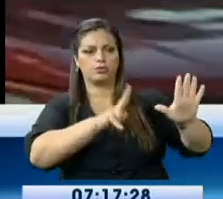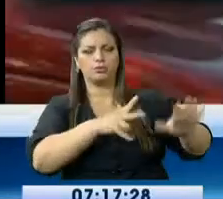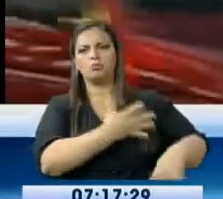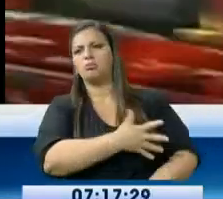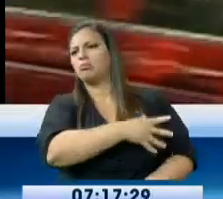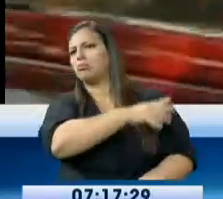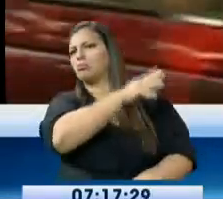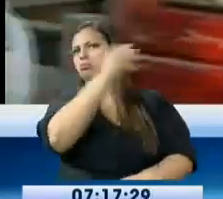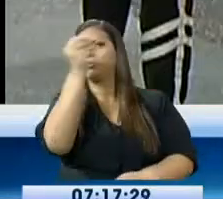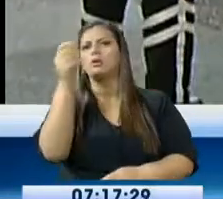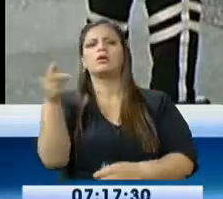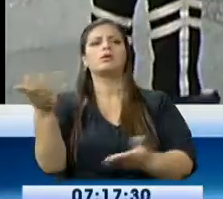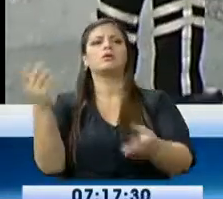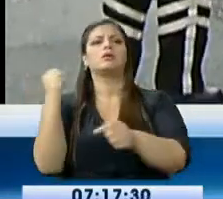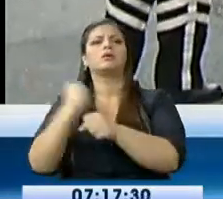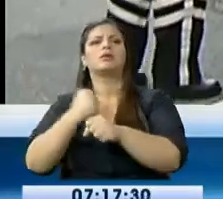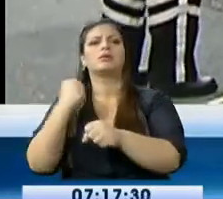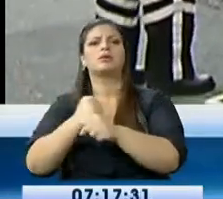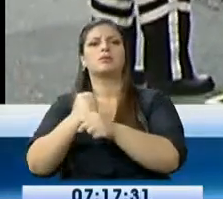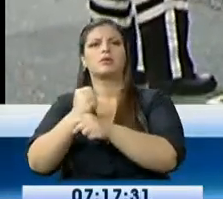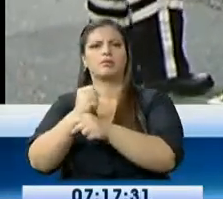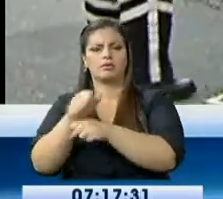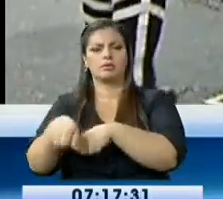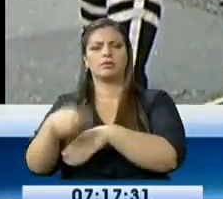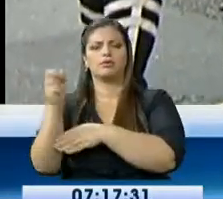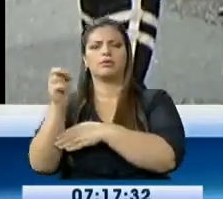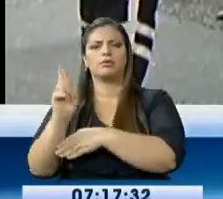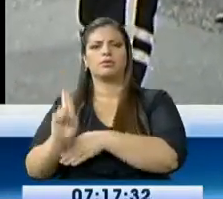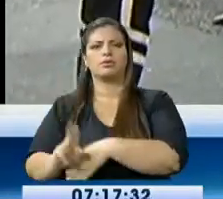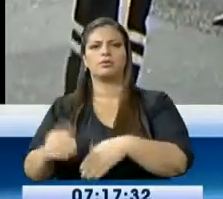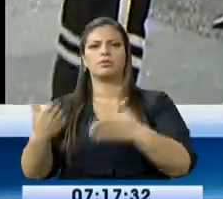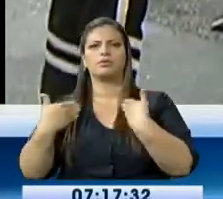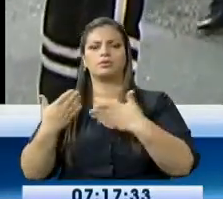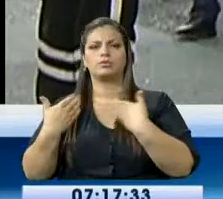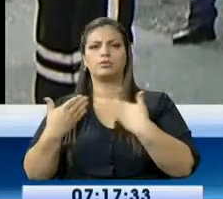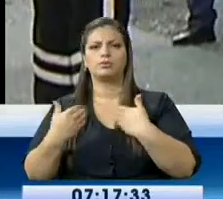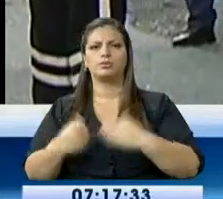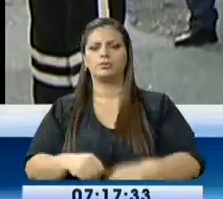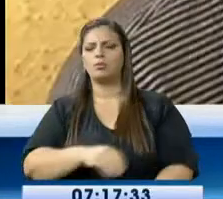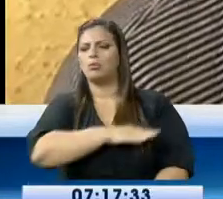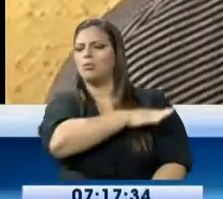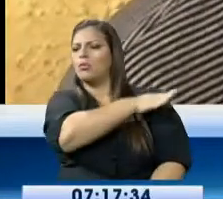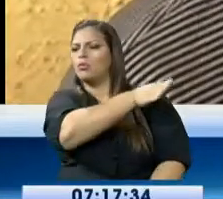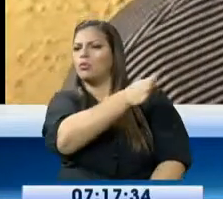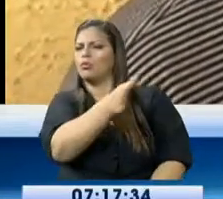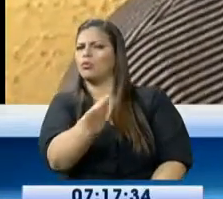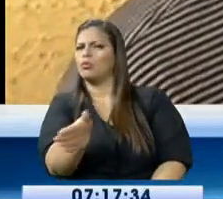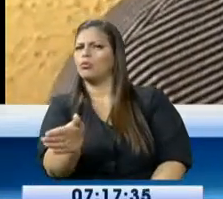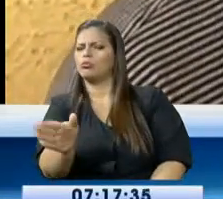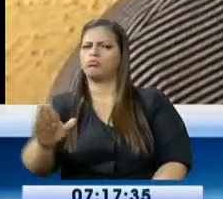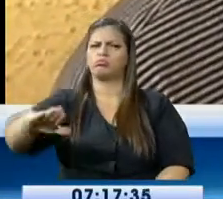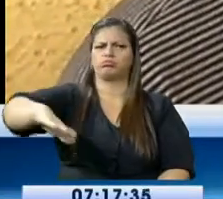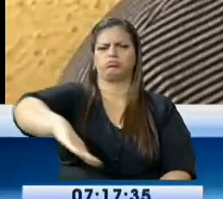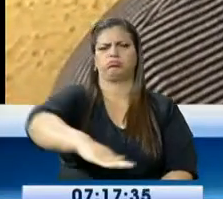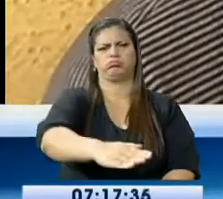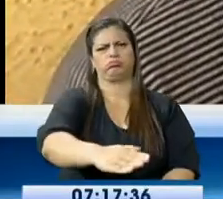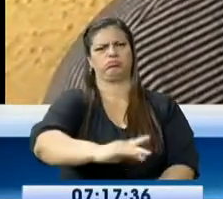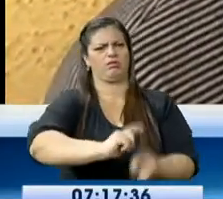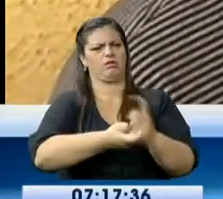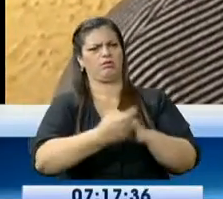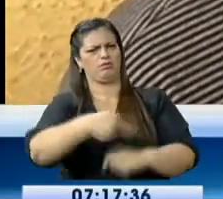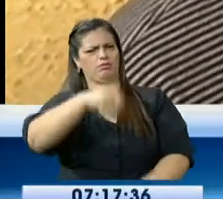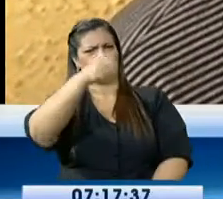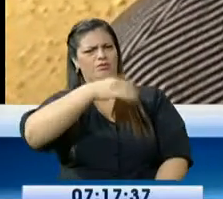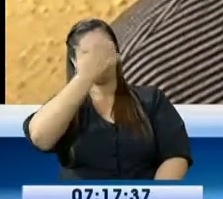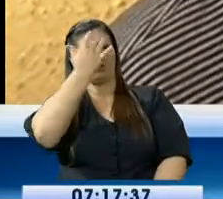el sur de Guayaquil, aunque nadie se explica por qué iban con dirección hacia el norte. De día a la mañana viene para acá, ¿no? O sea,